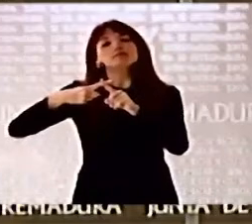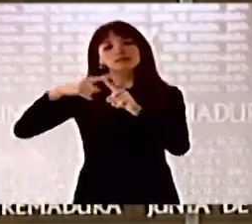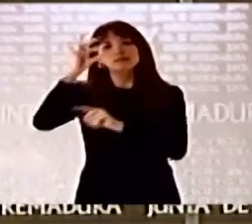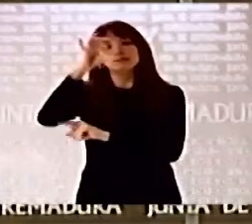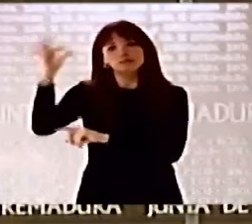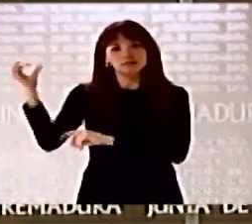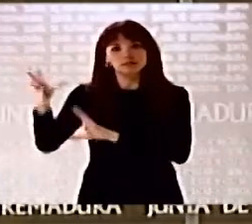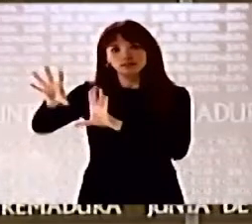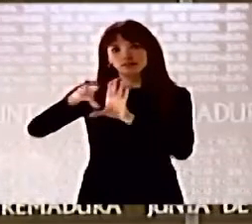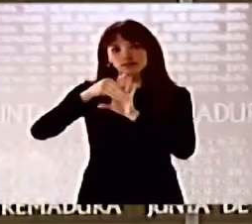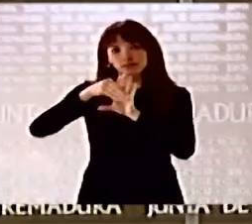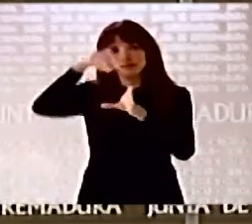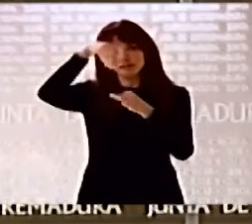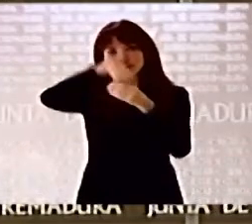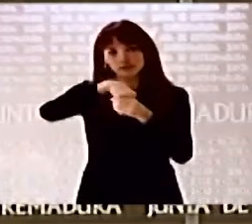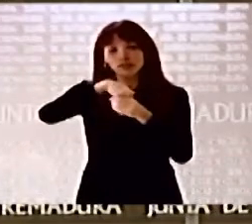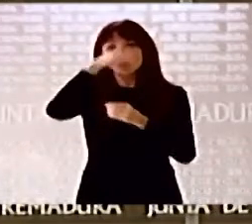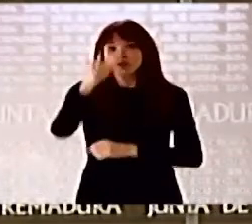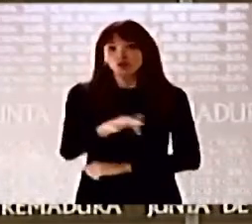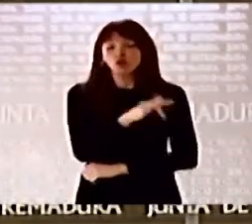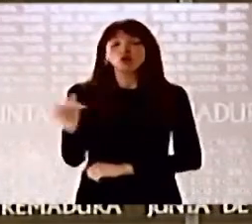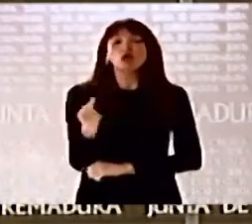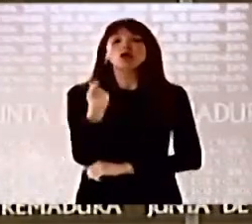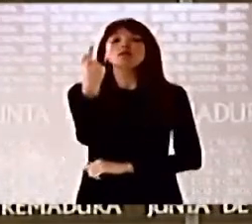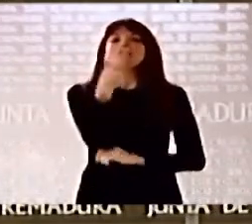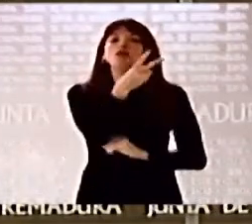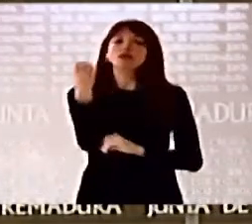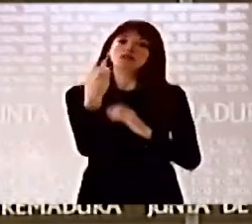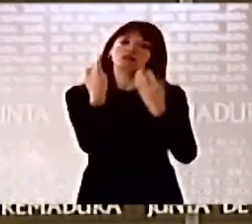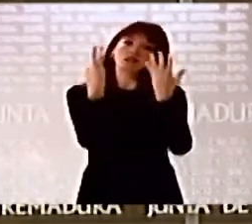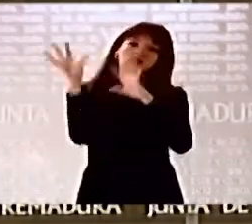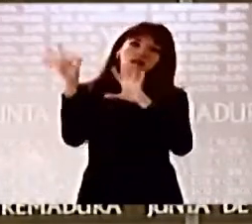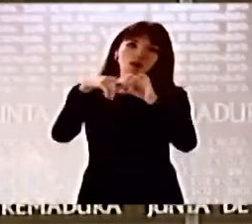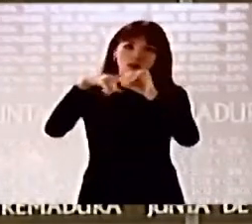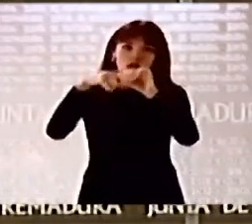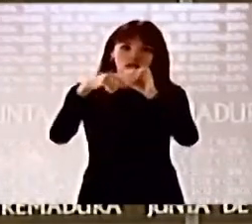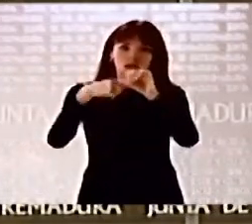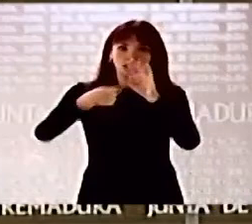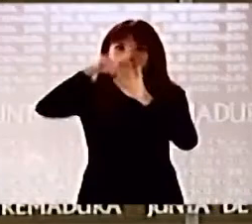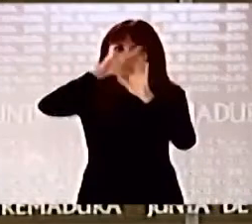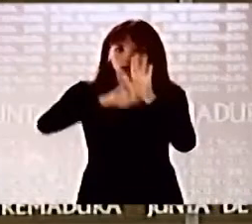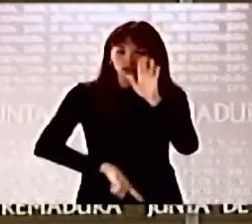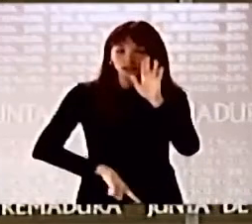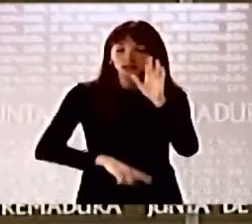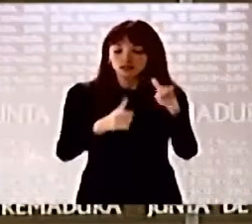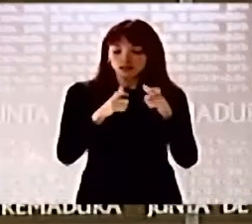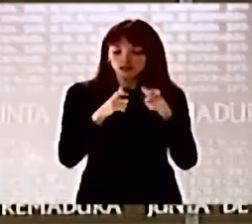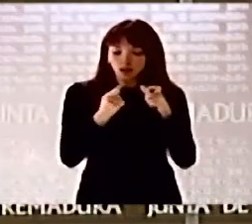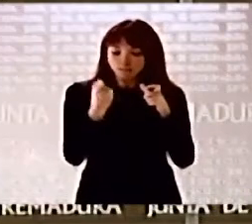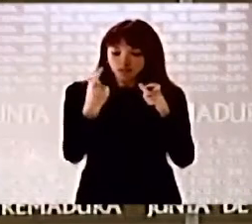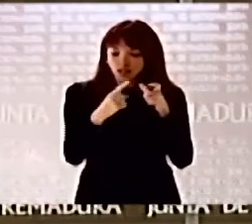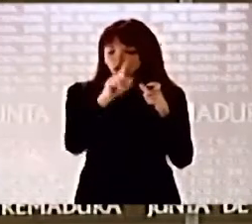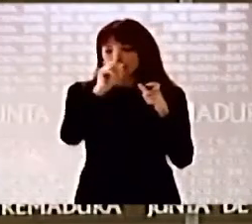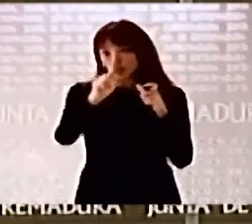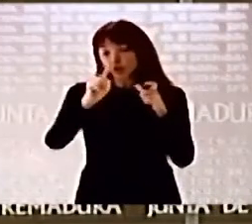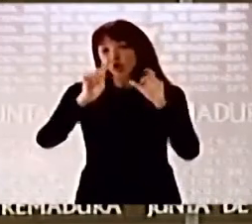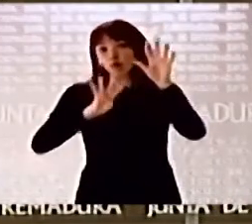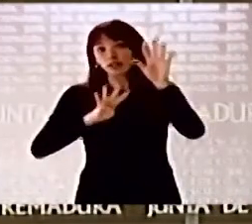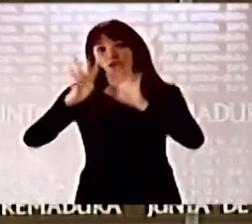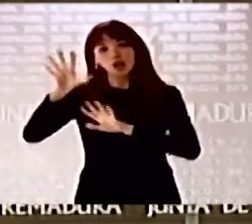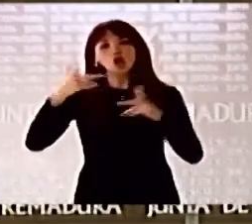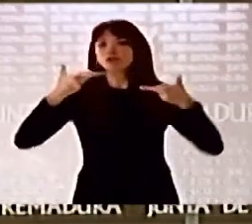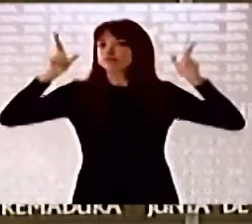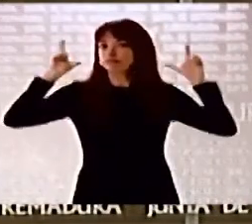Salud. Contempla en total 1.270 plazas, de las cuales 1.195 son turno